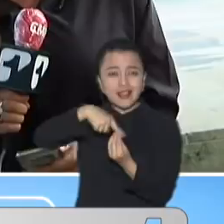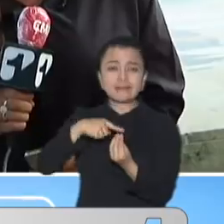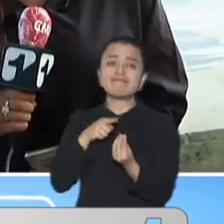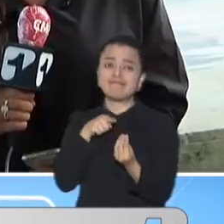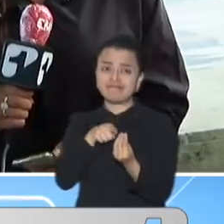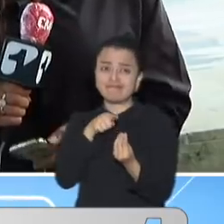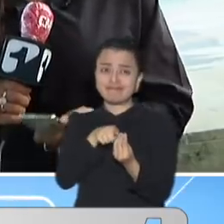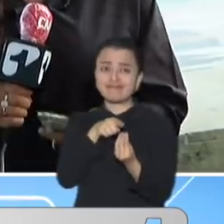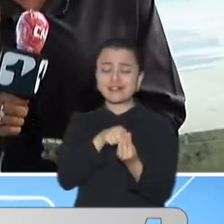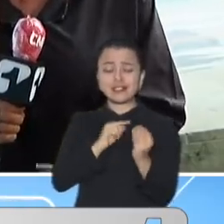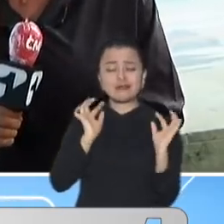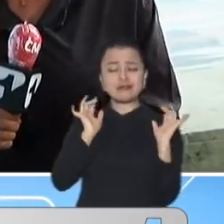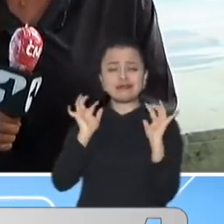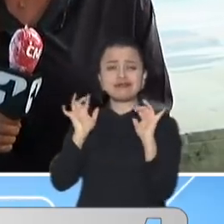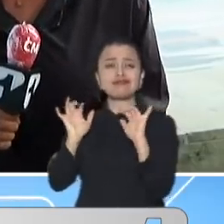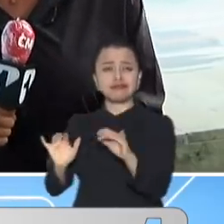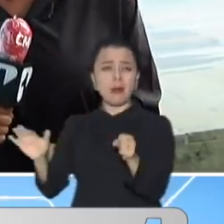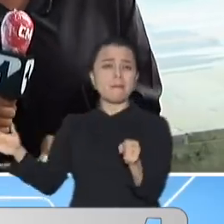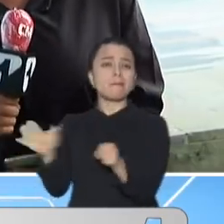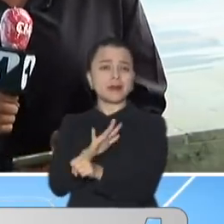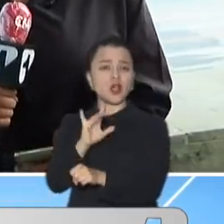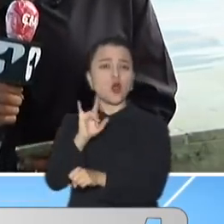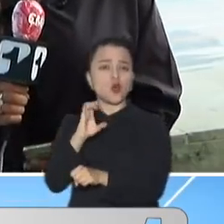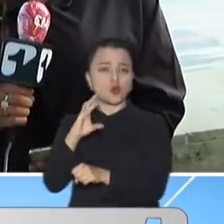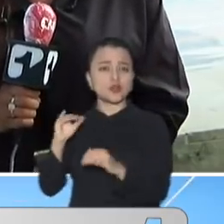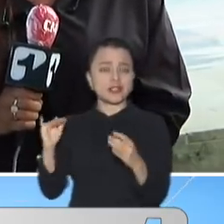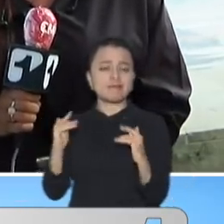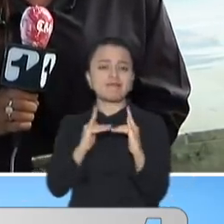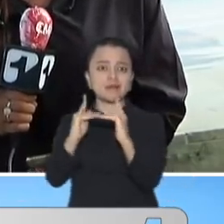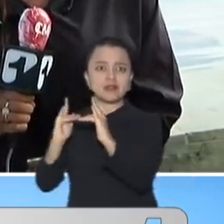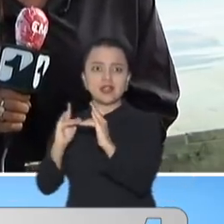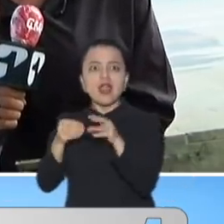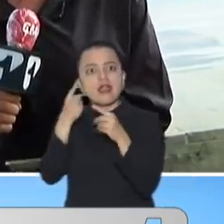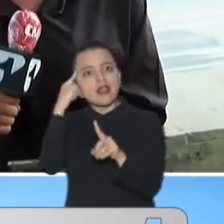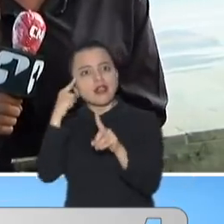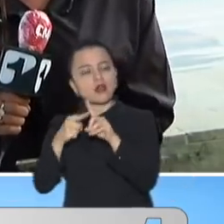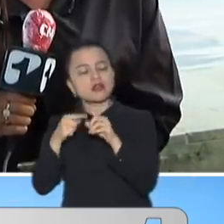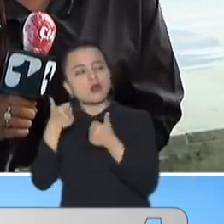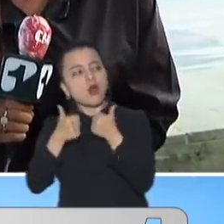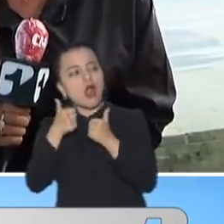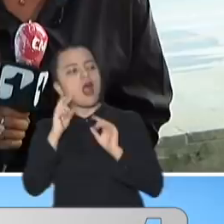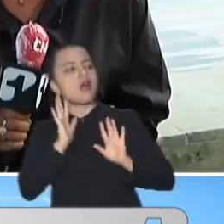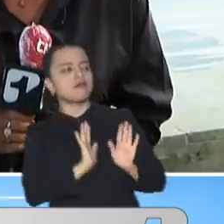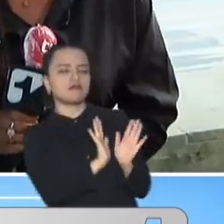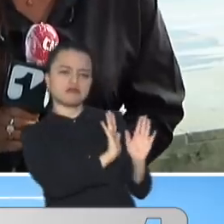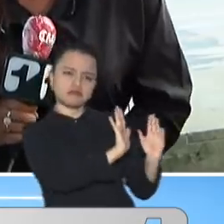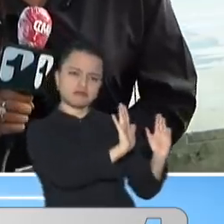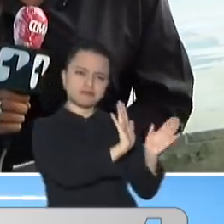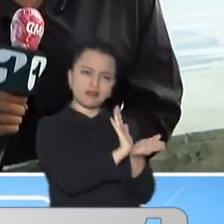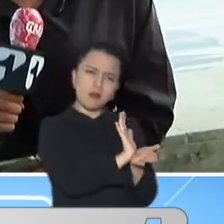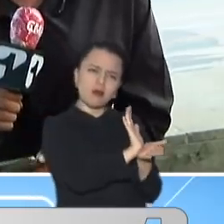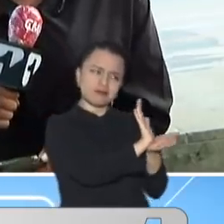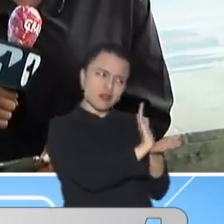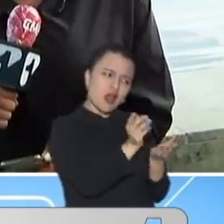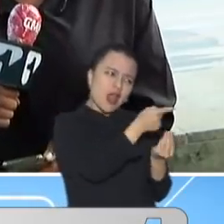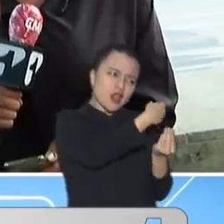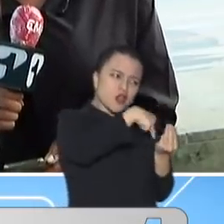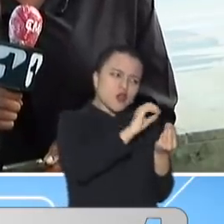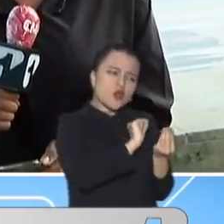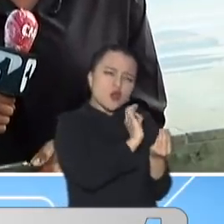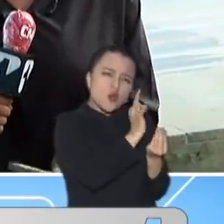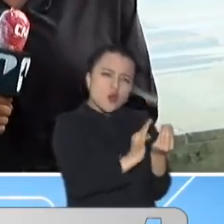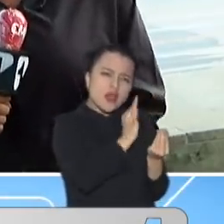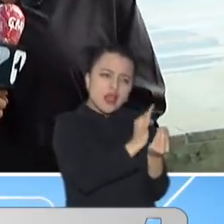en las UCI y de esta manera, evitando que ellos lleguen a estas unidades de cuidados intensivos, se podrán descongestionar para atender a